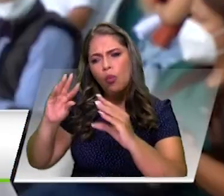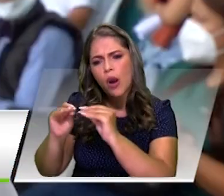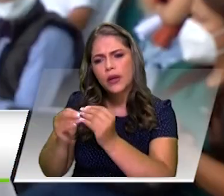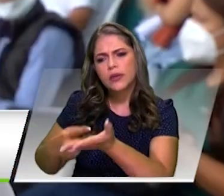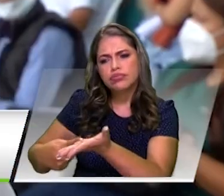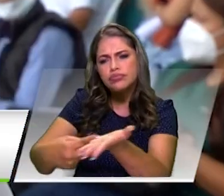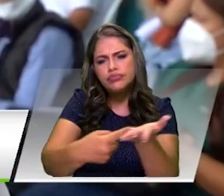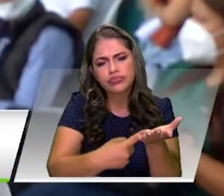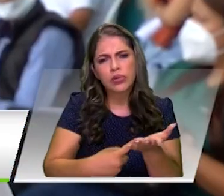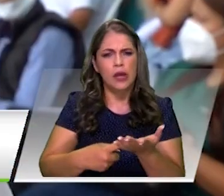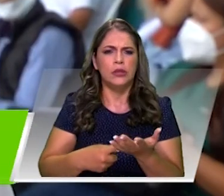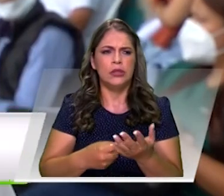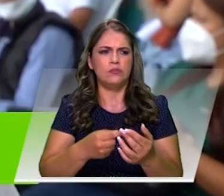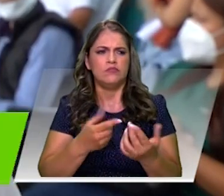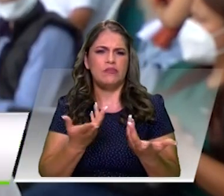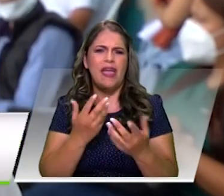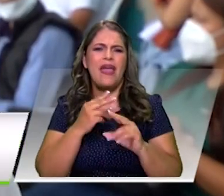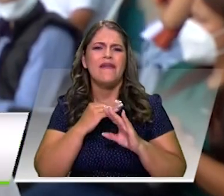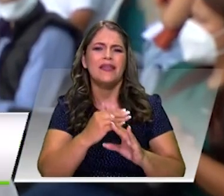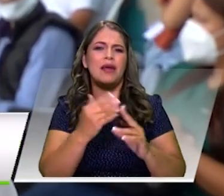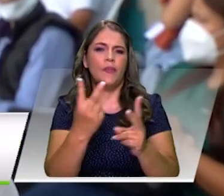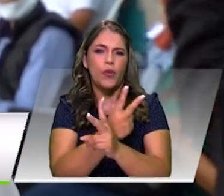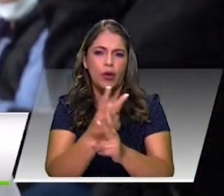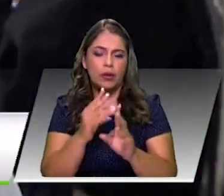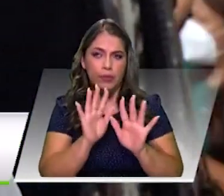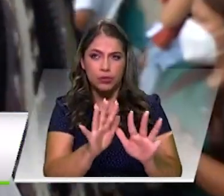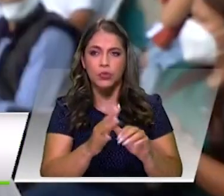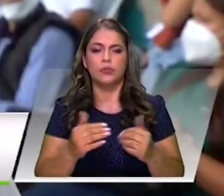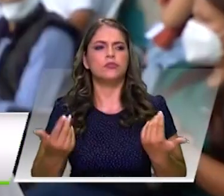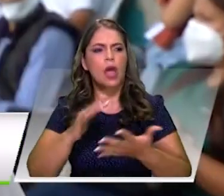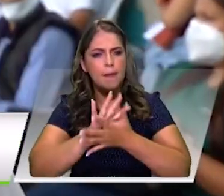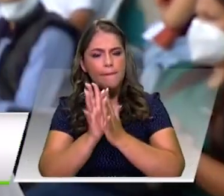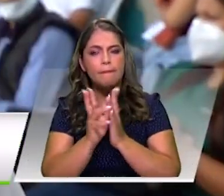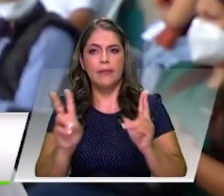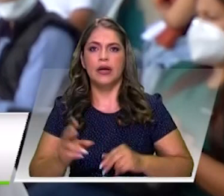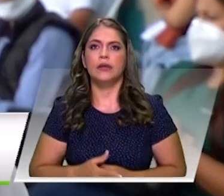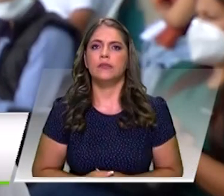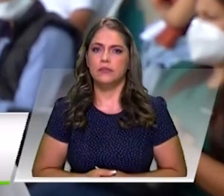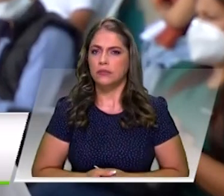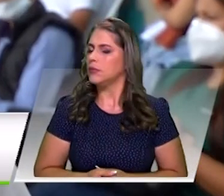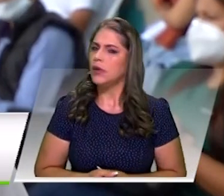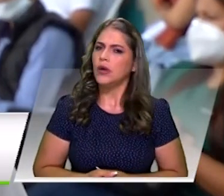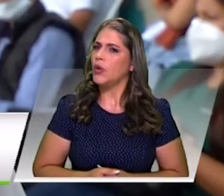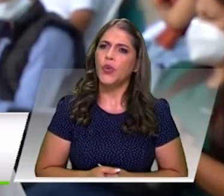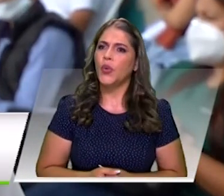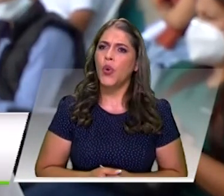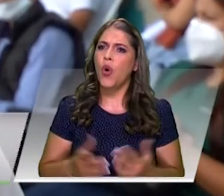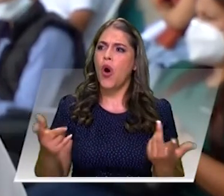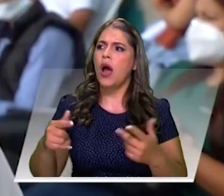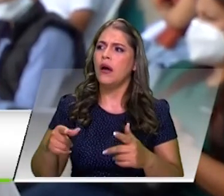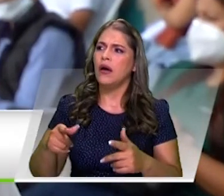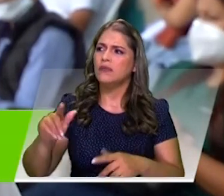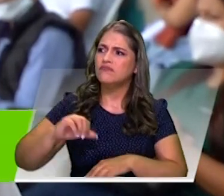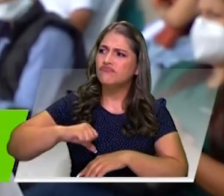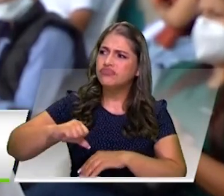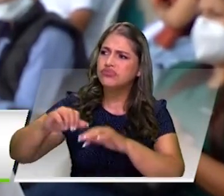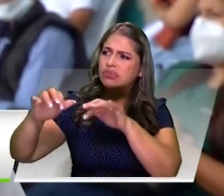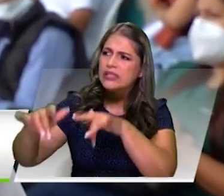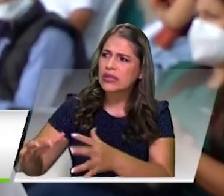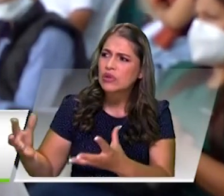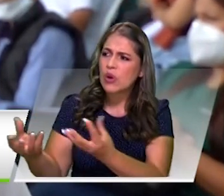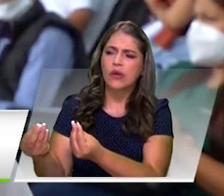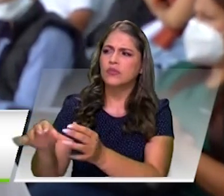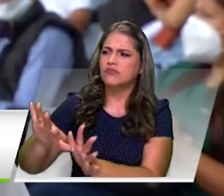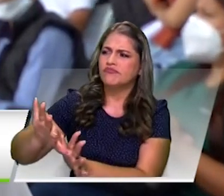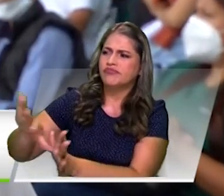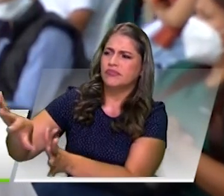conflictos. No solamente se construye desde los escenarios públicos y no solamente se construye detrás de los escritorios, se construyen estos